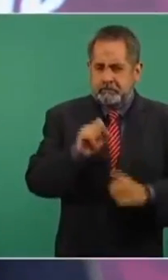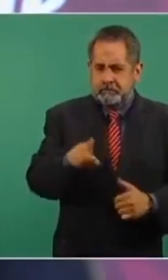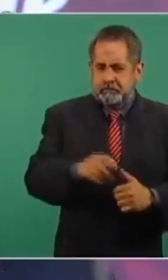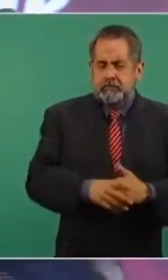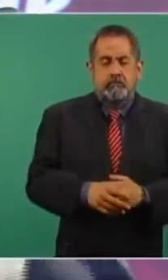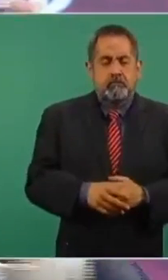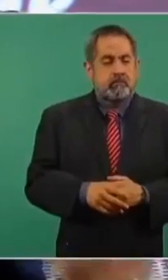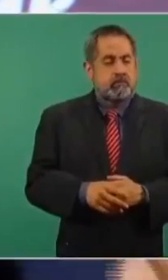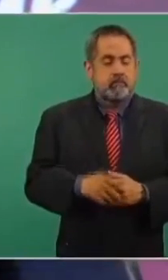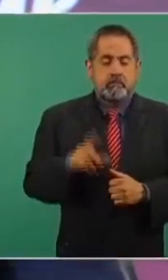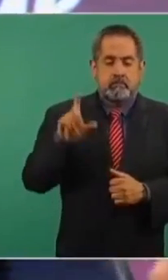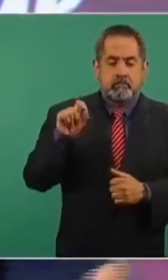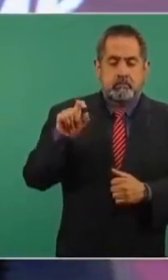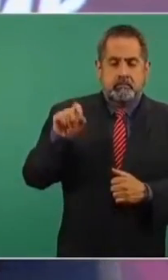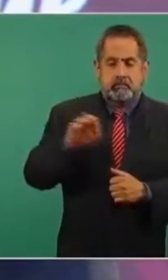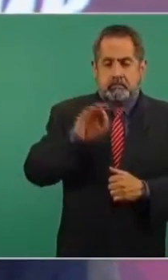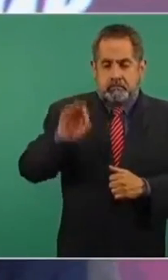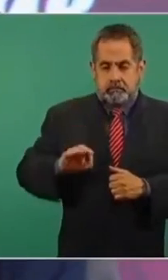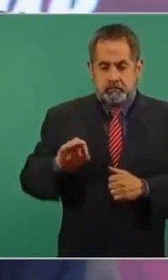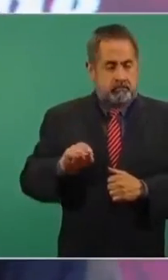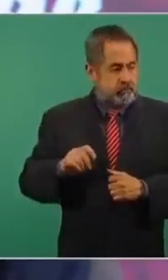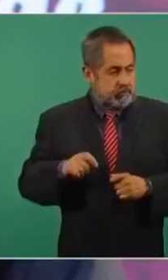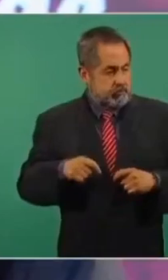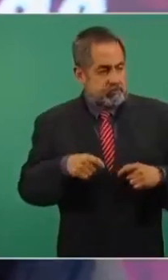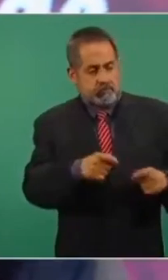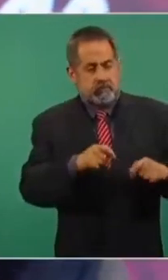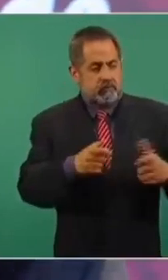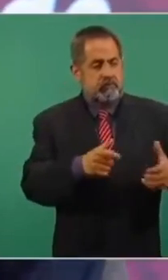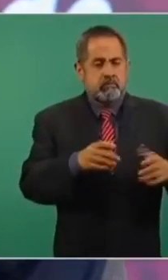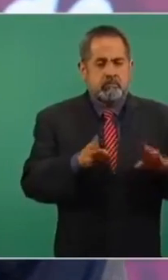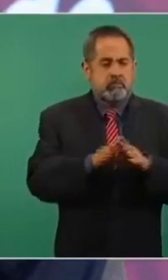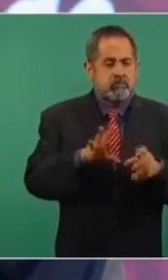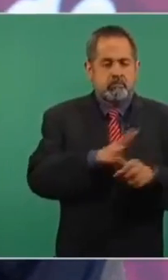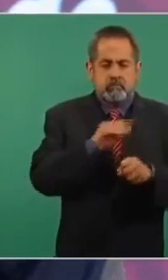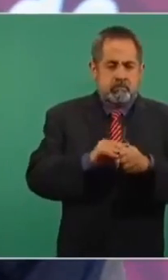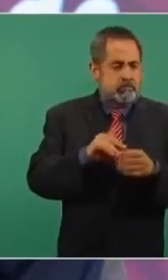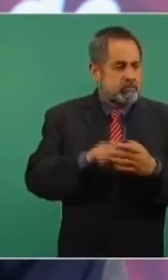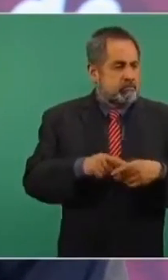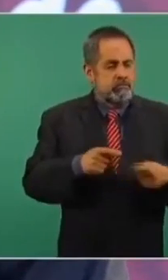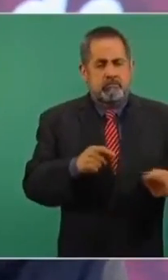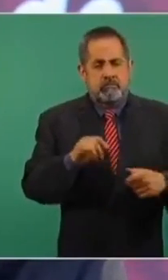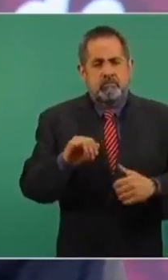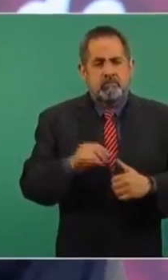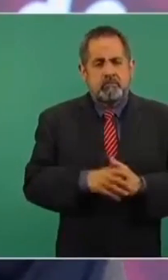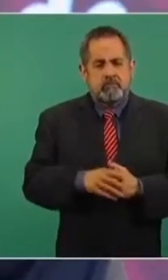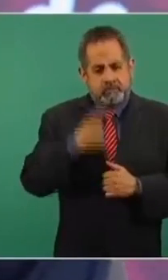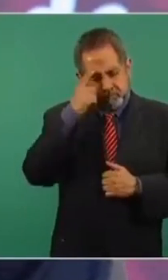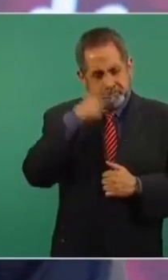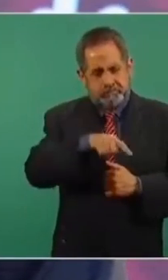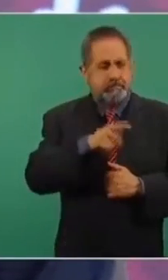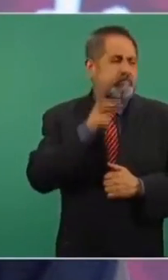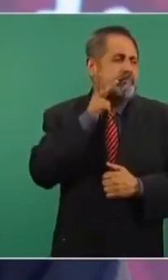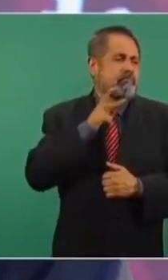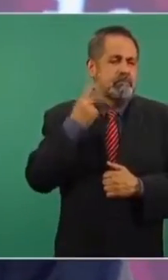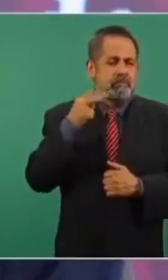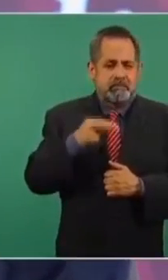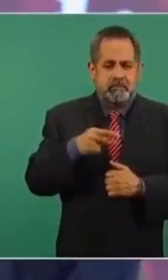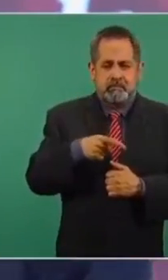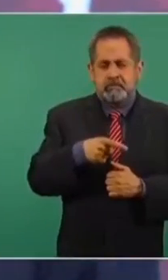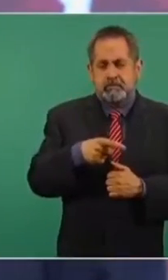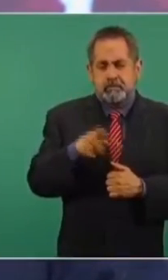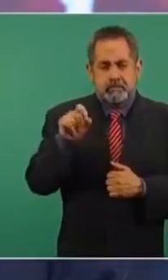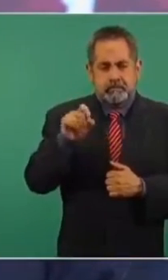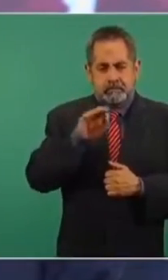Se entregó el 20% de todo el territorio petrolero de México,